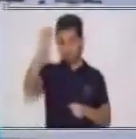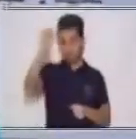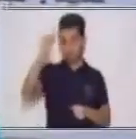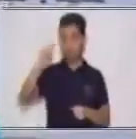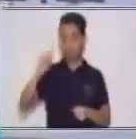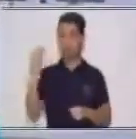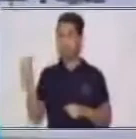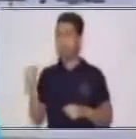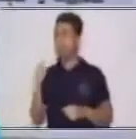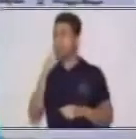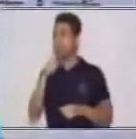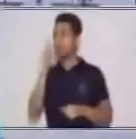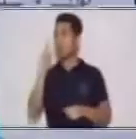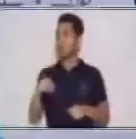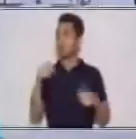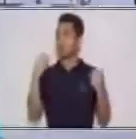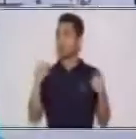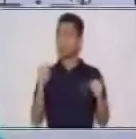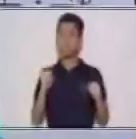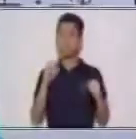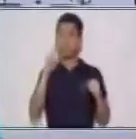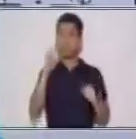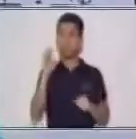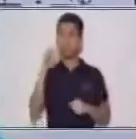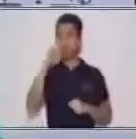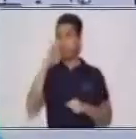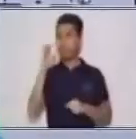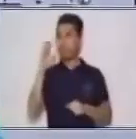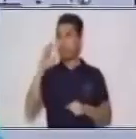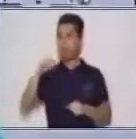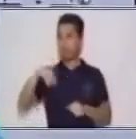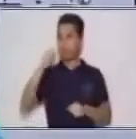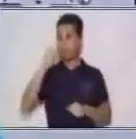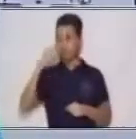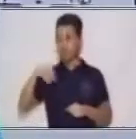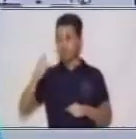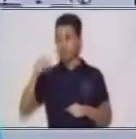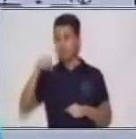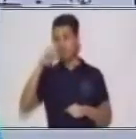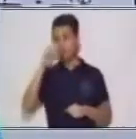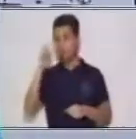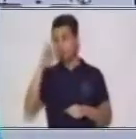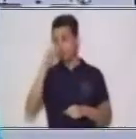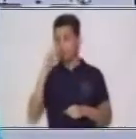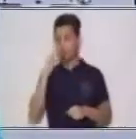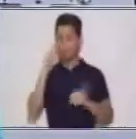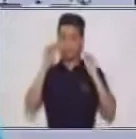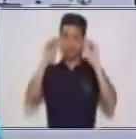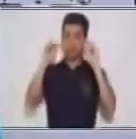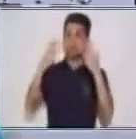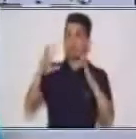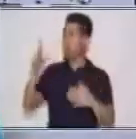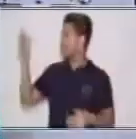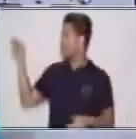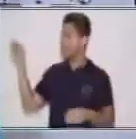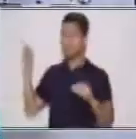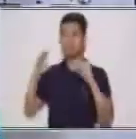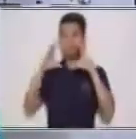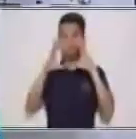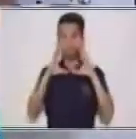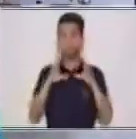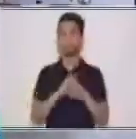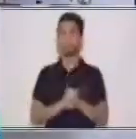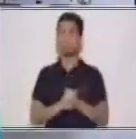es solo calcular las determinantes. Estas determinantes están ya indicadas en una matriz.